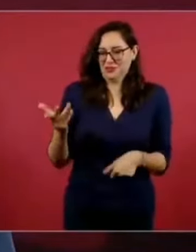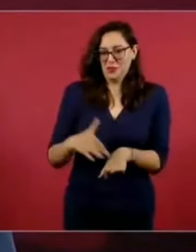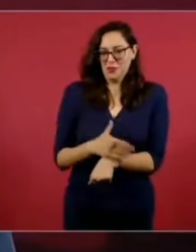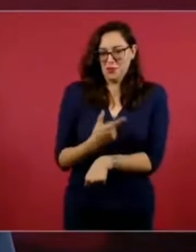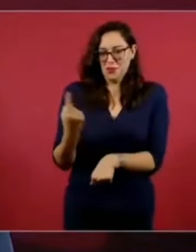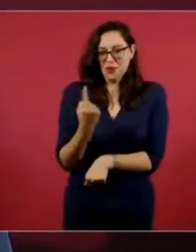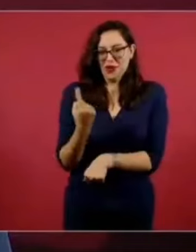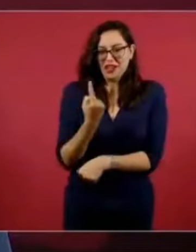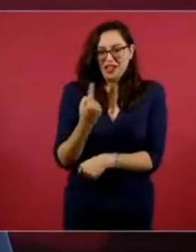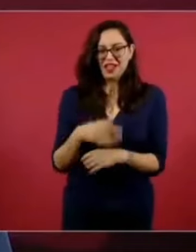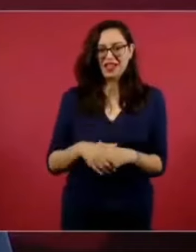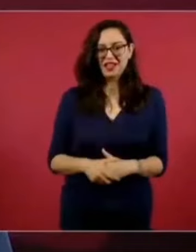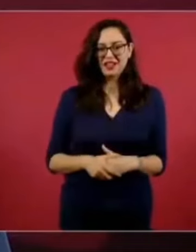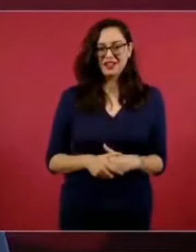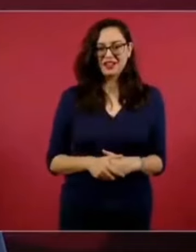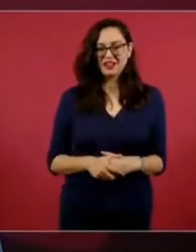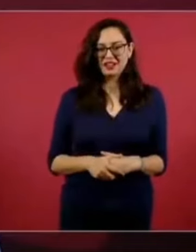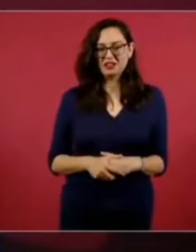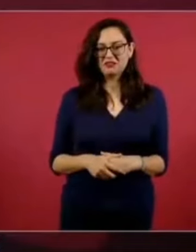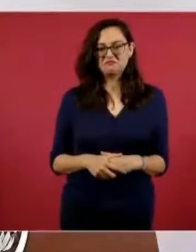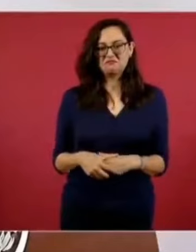este sistemáticamente